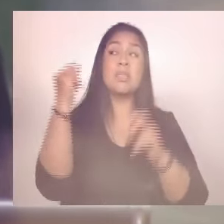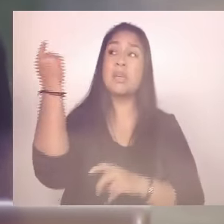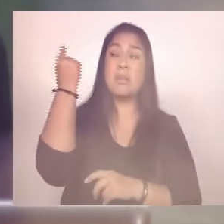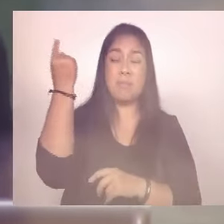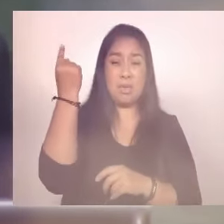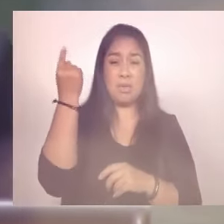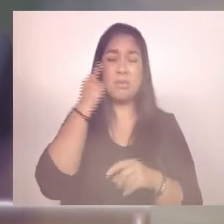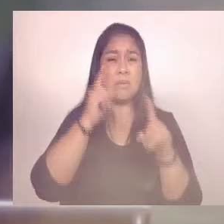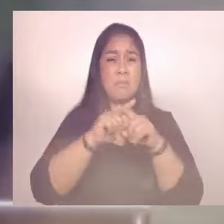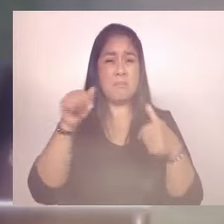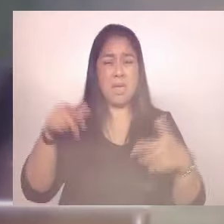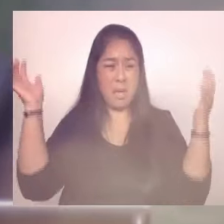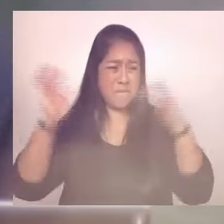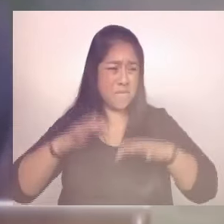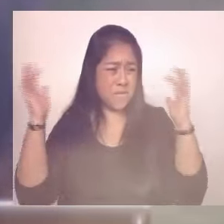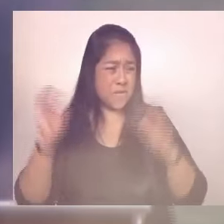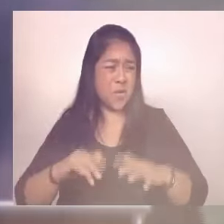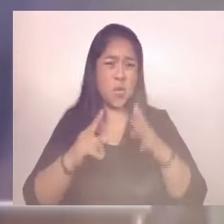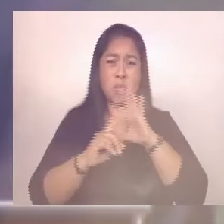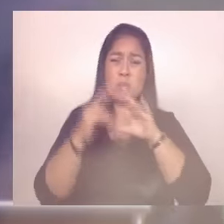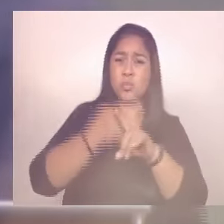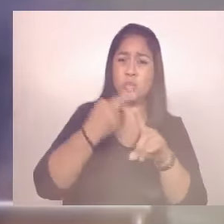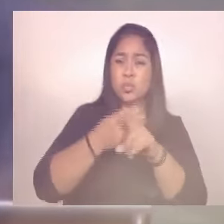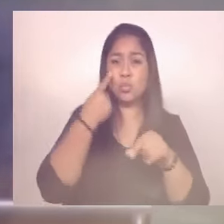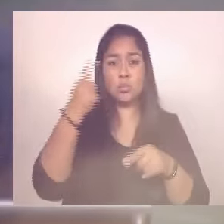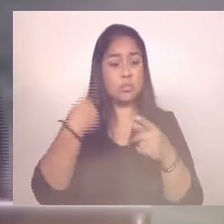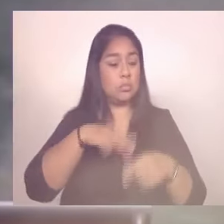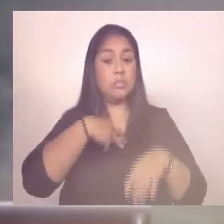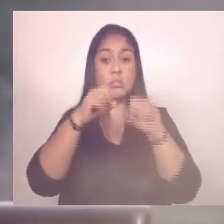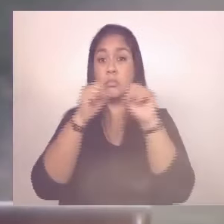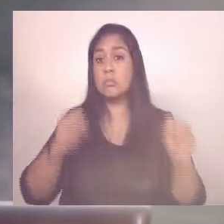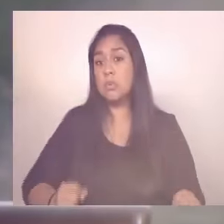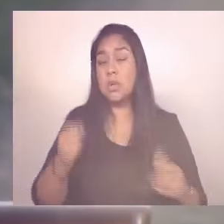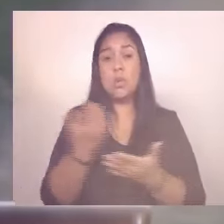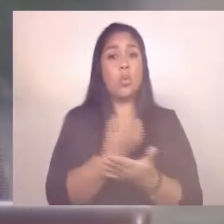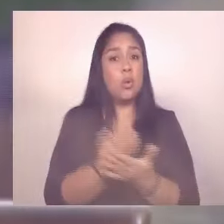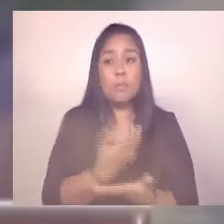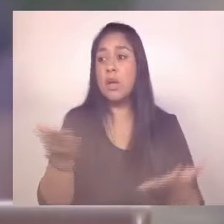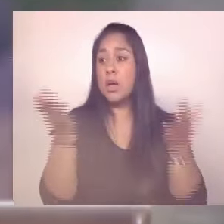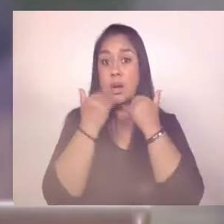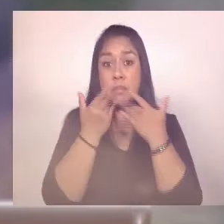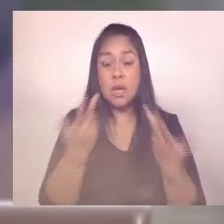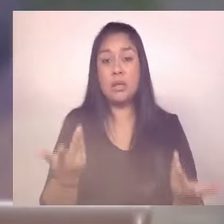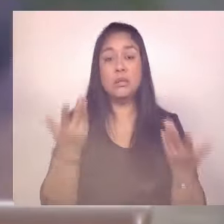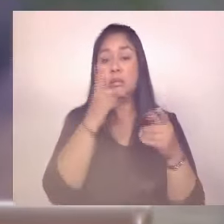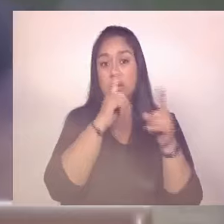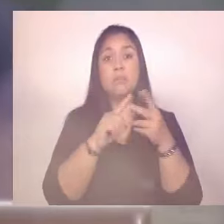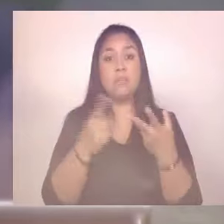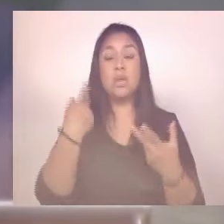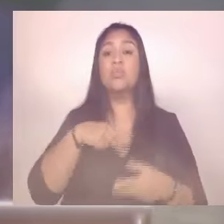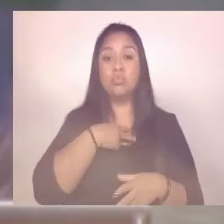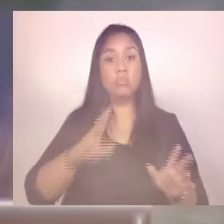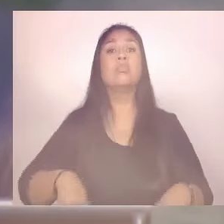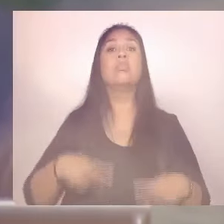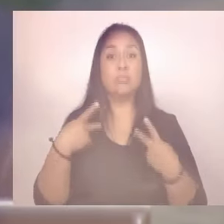climática. Una crisis que pone en riesgo a nuestros sistemas, a nuestra economía, a nuestra alimentación, a